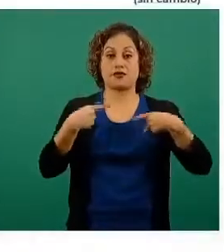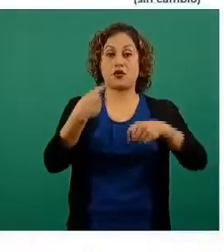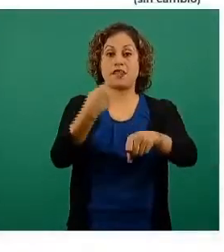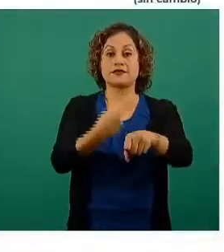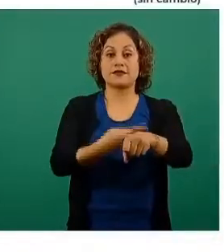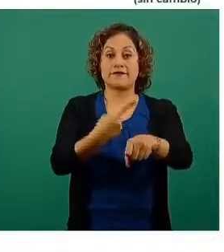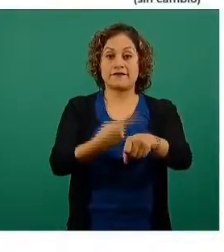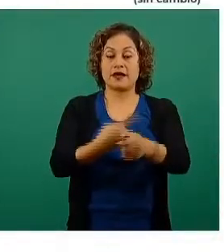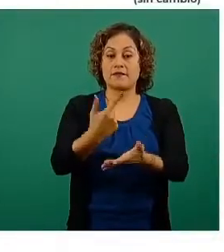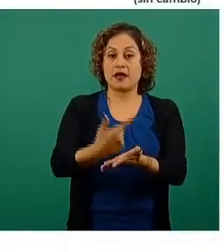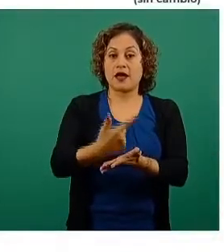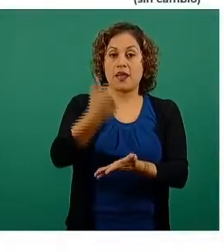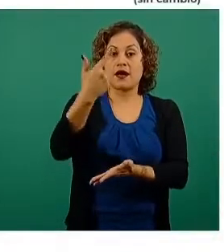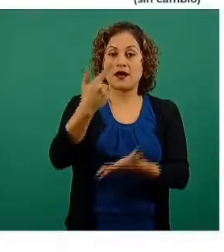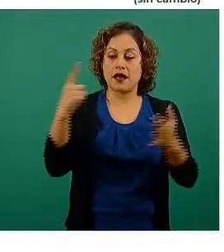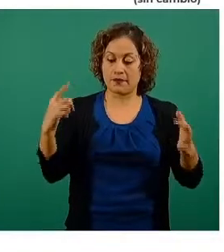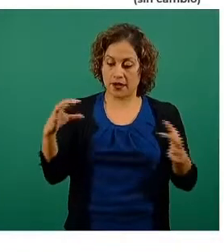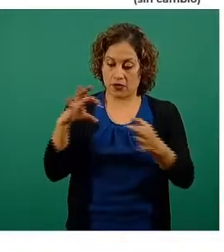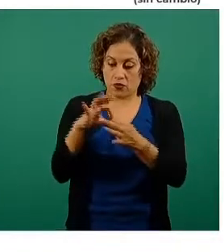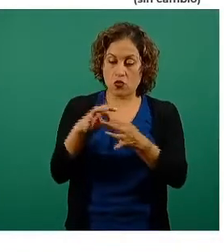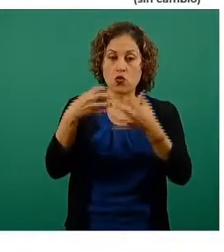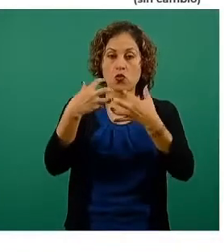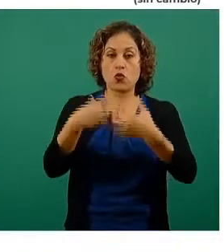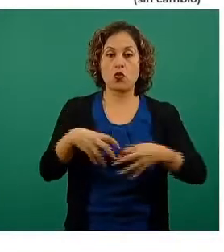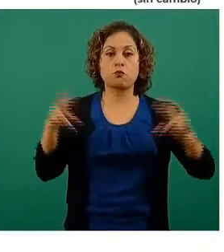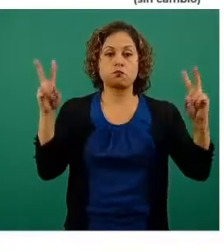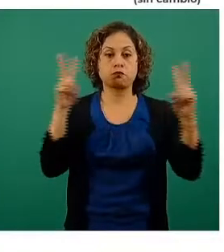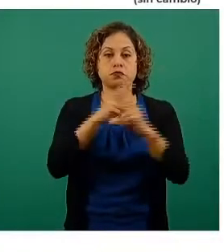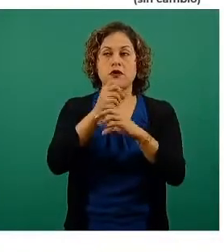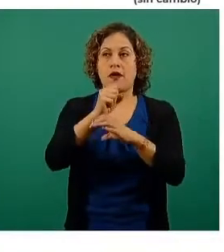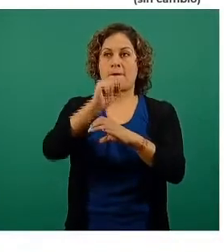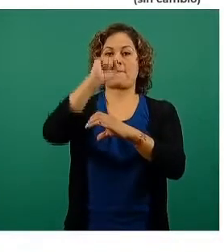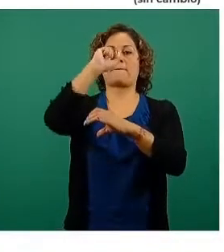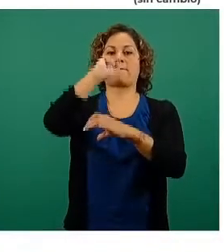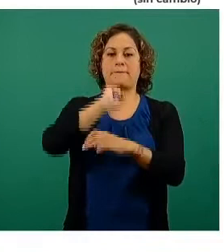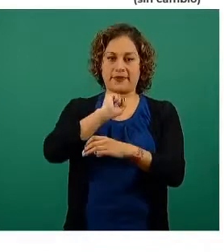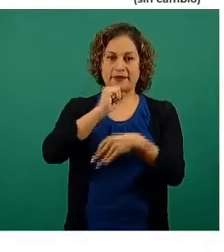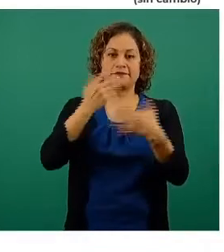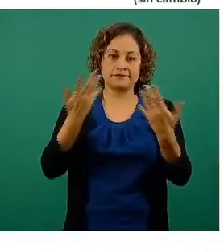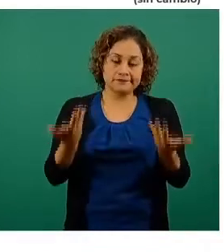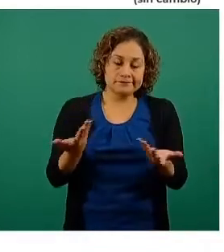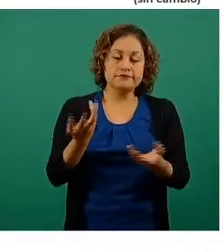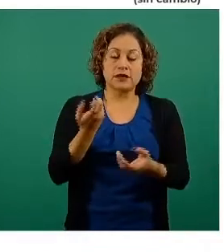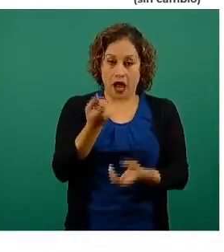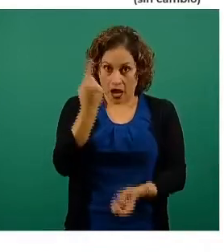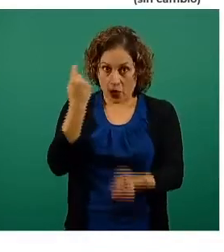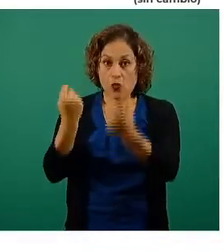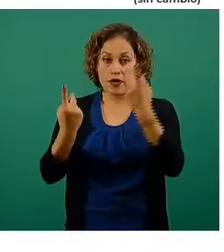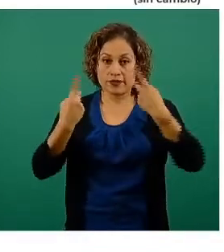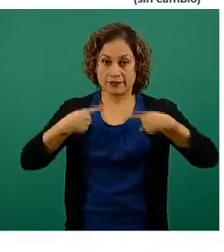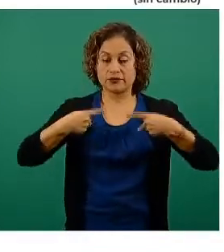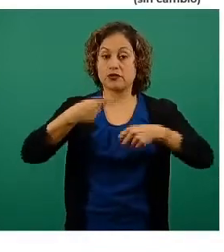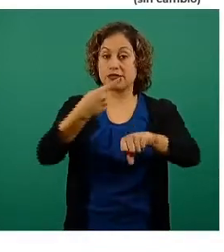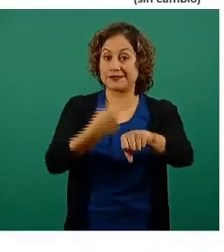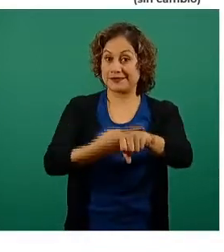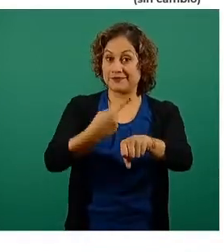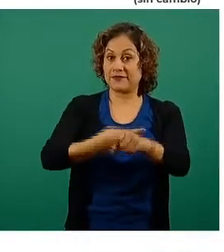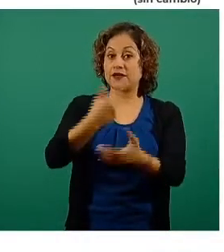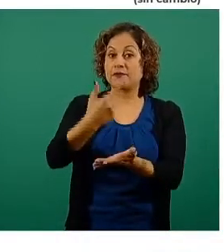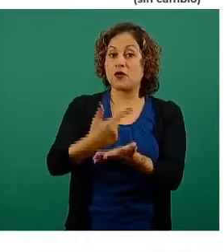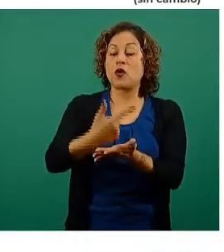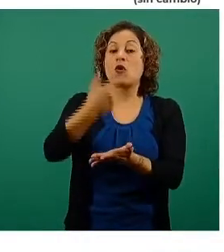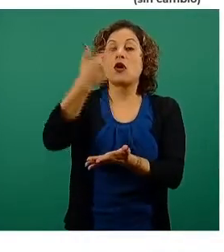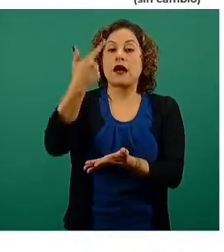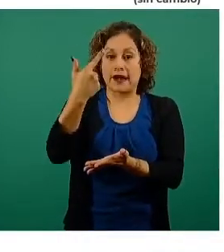¿Quién requiere este tipo de camas? Pues obviamente todo aquel paciente que desafortunadamente pues ya presenta signos